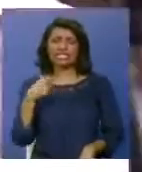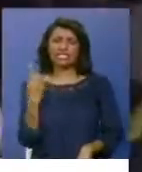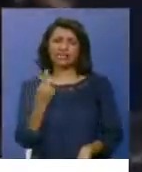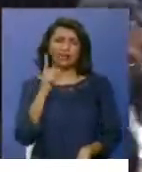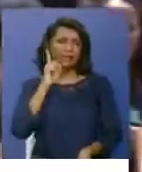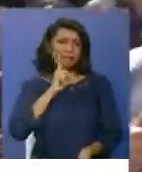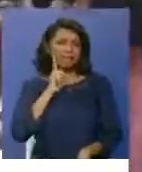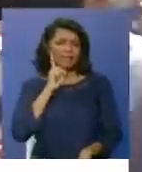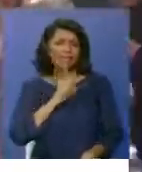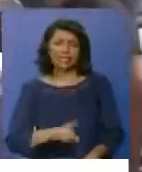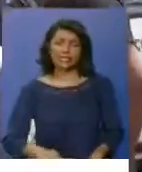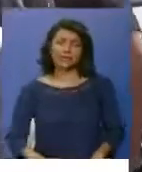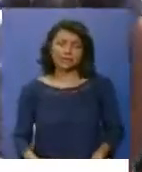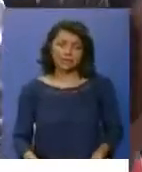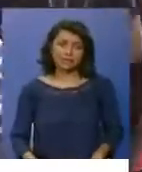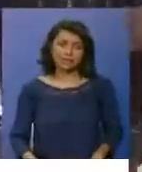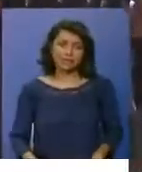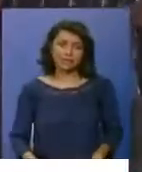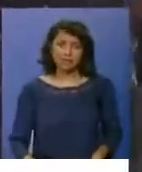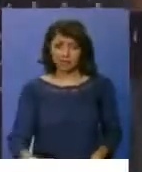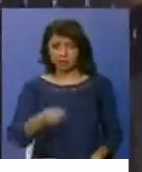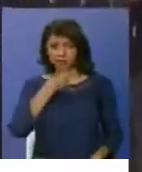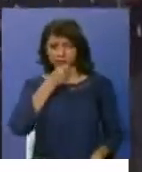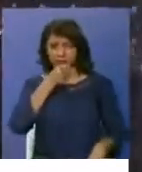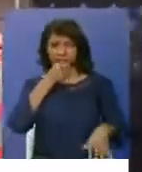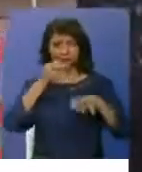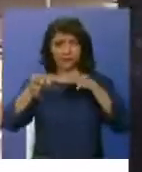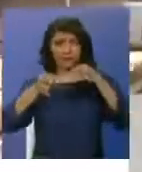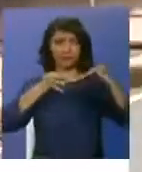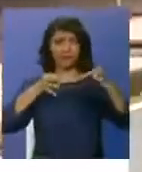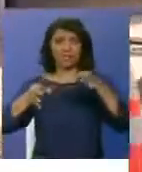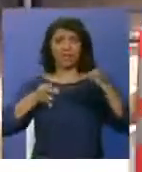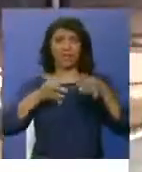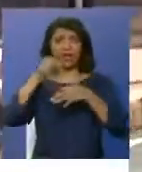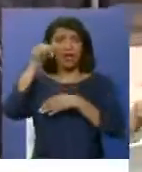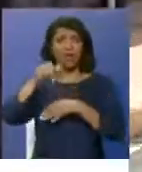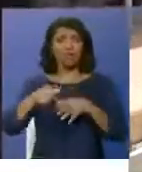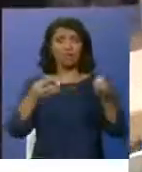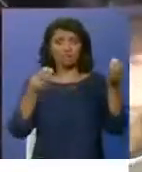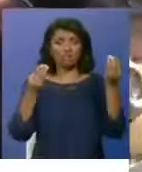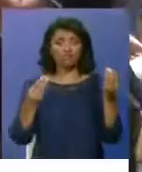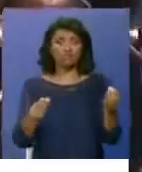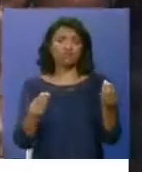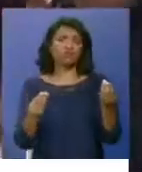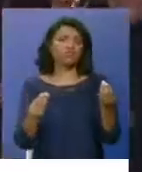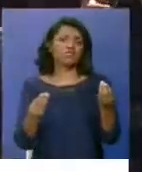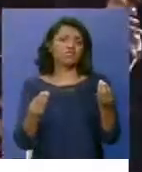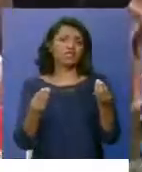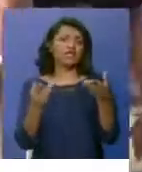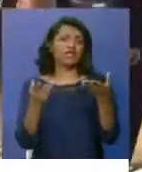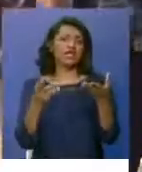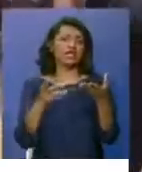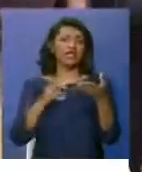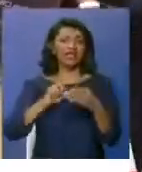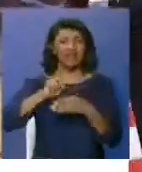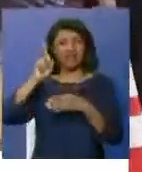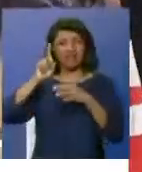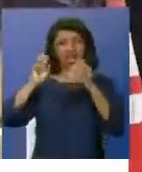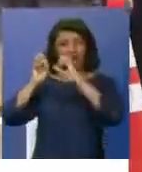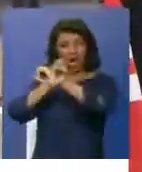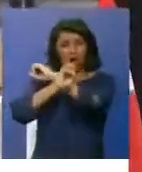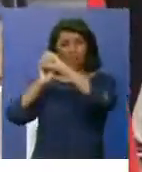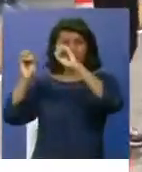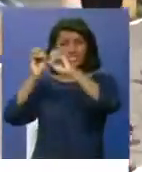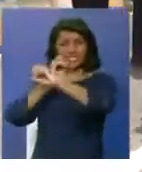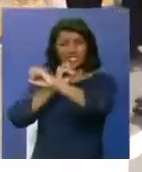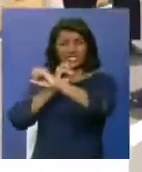mentiras. Hoy se nos informaba también que muchas de las oficinas de la Lotería Nacional